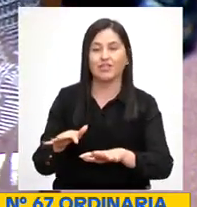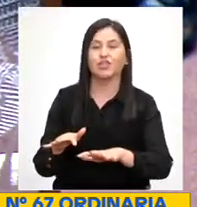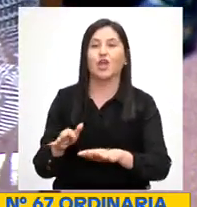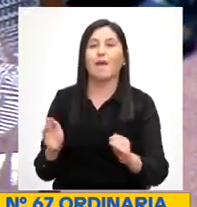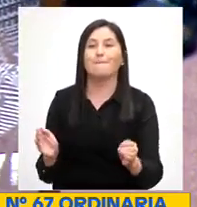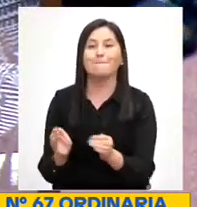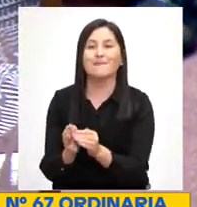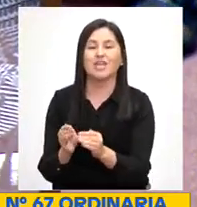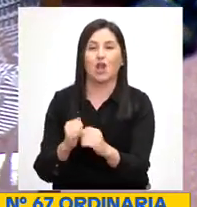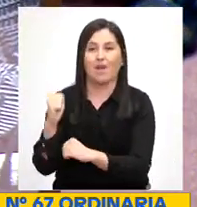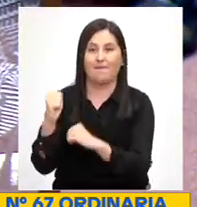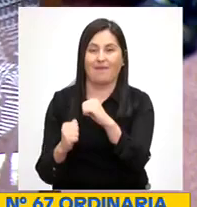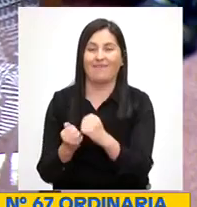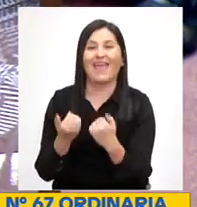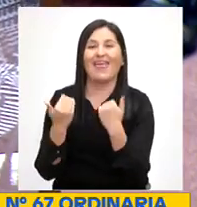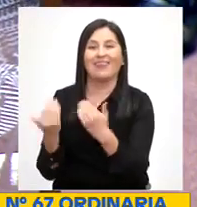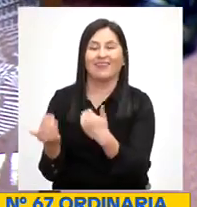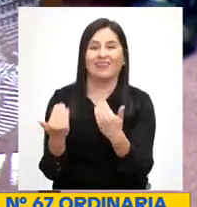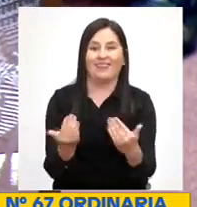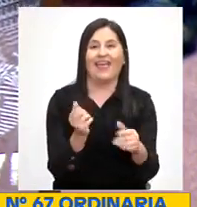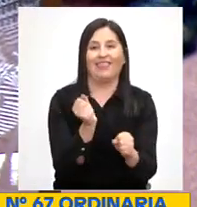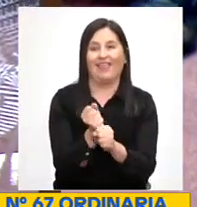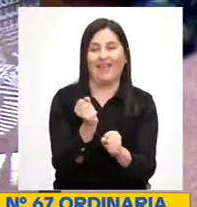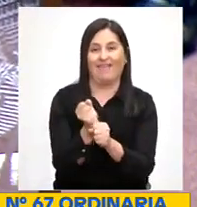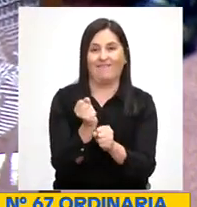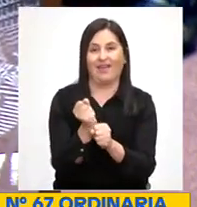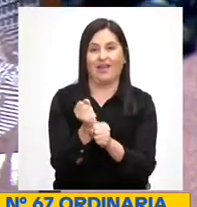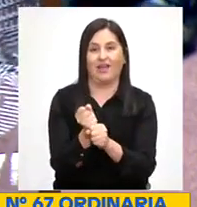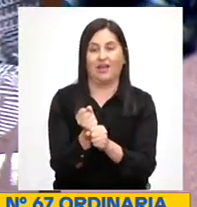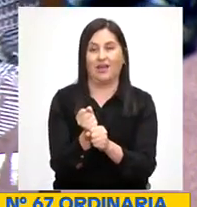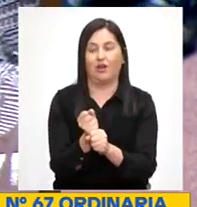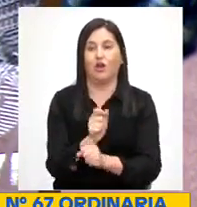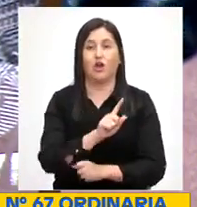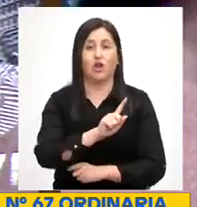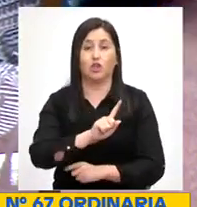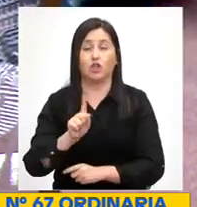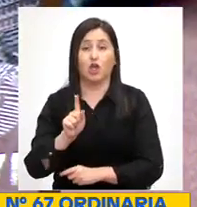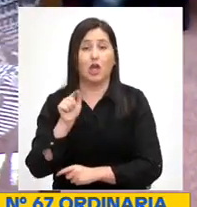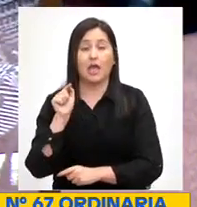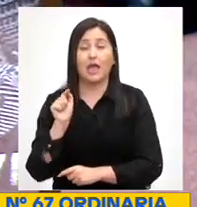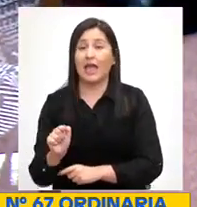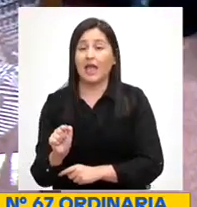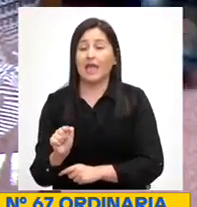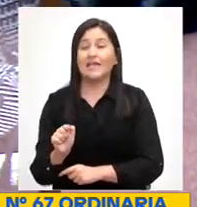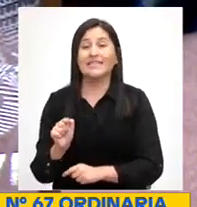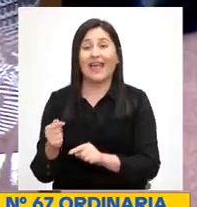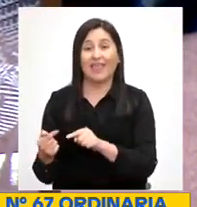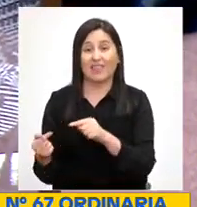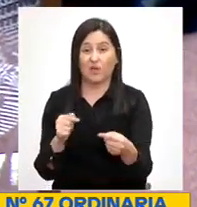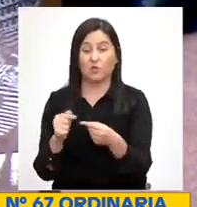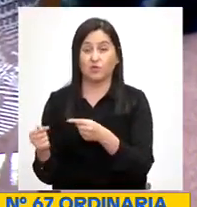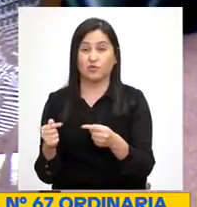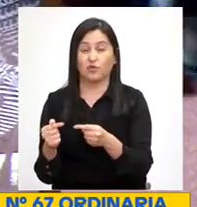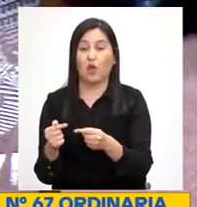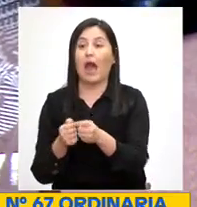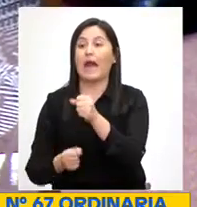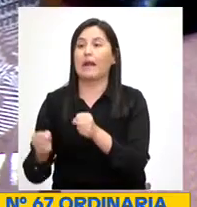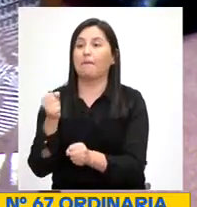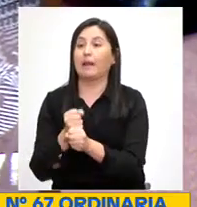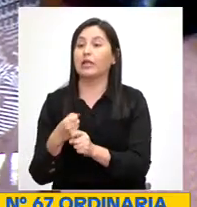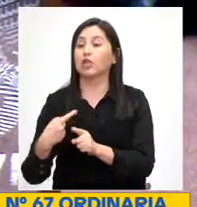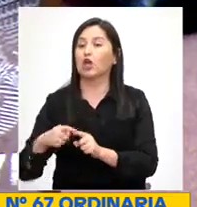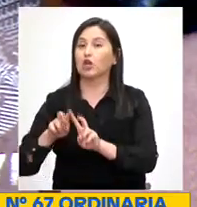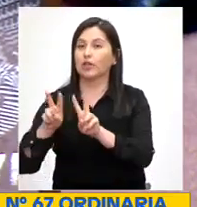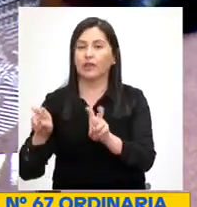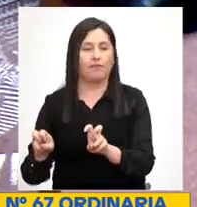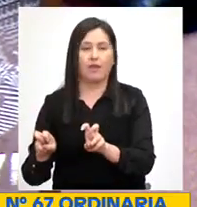genera más empleo en nuestro país No disfracemos esta discusión con otros temas aquí estamos quienes queremos apoyar a las y los